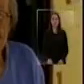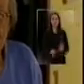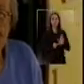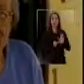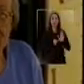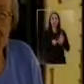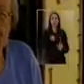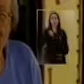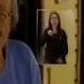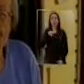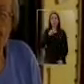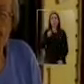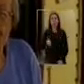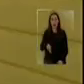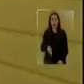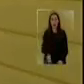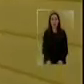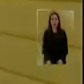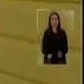Les presento a Joan,